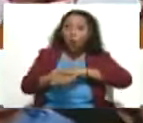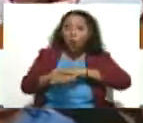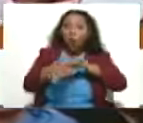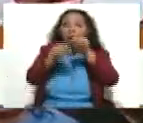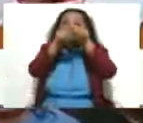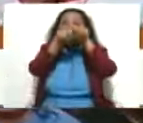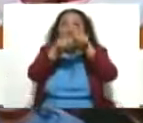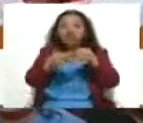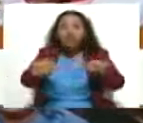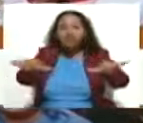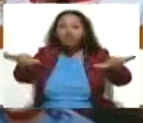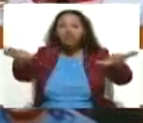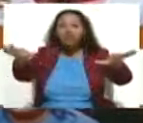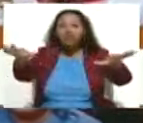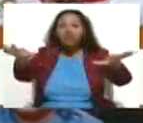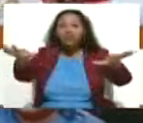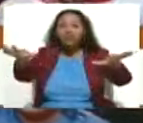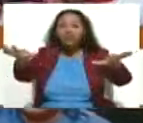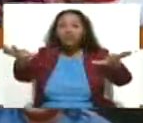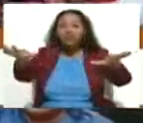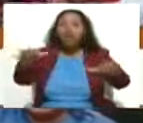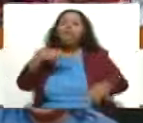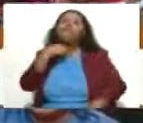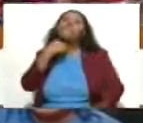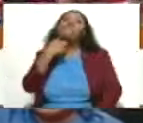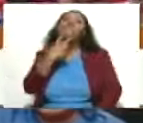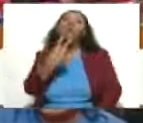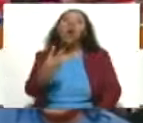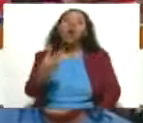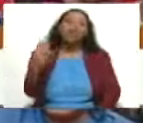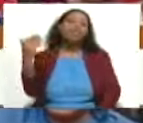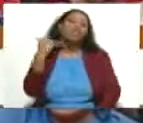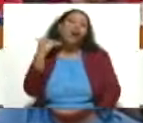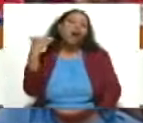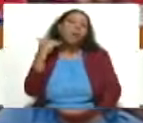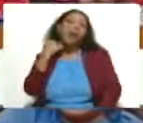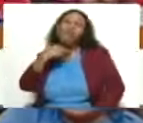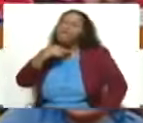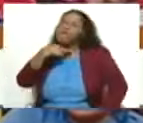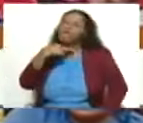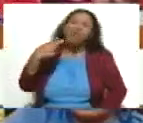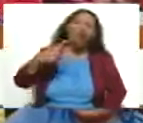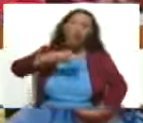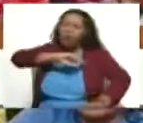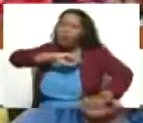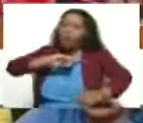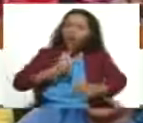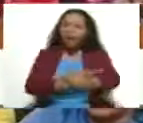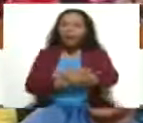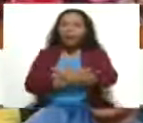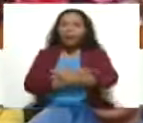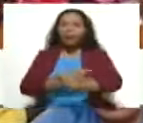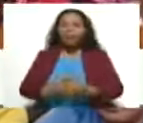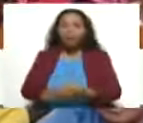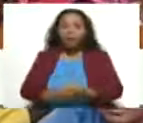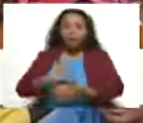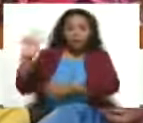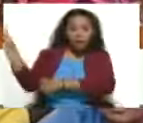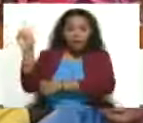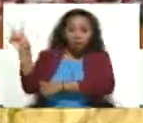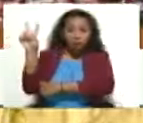desplegados, elevando su voz, su lucha y su amor.